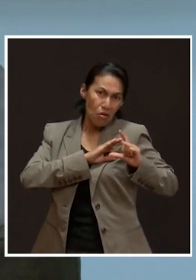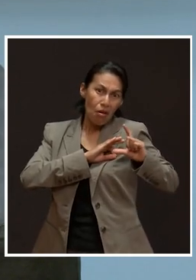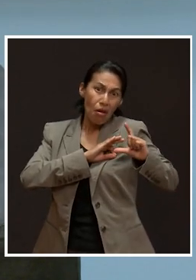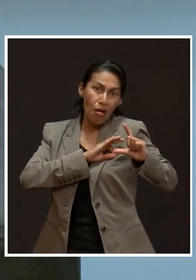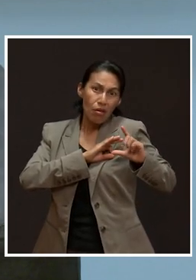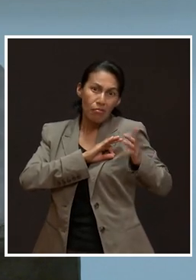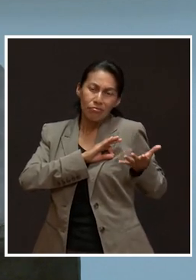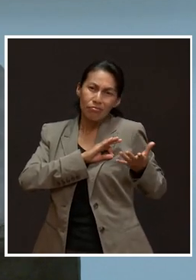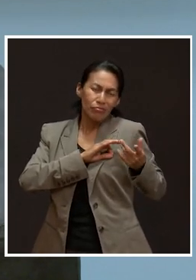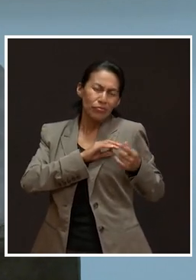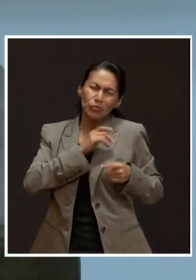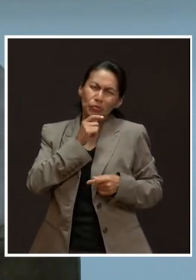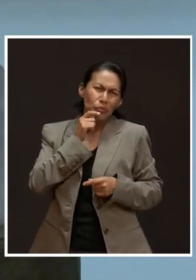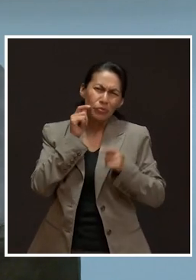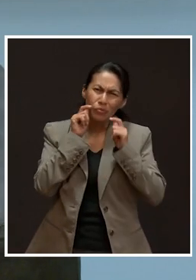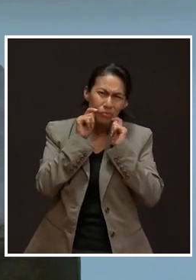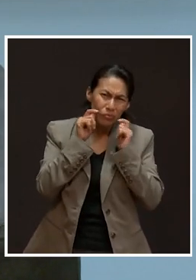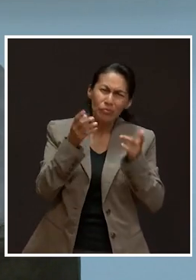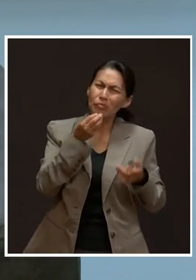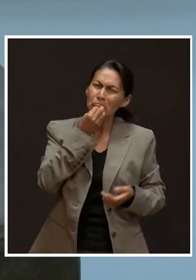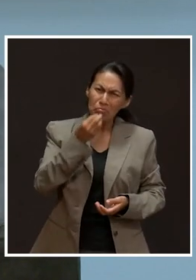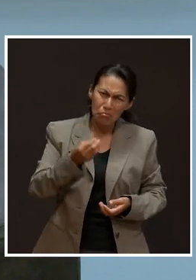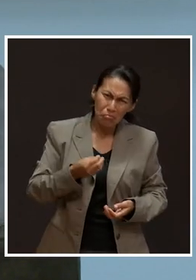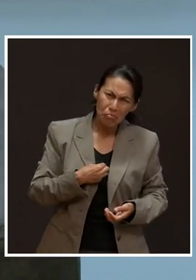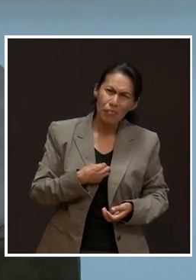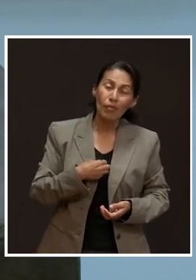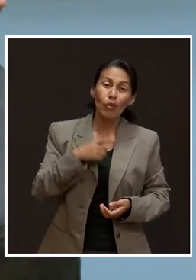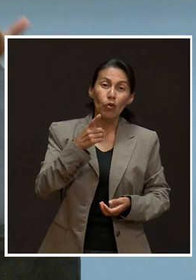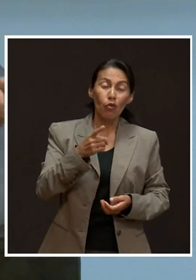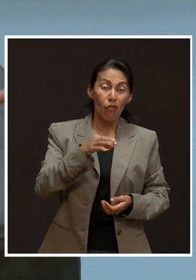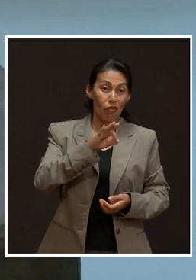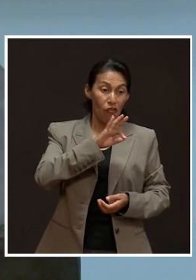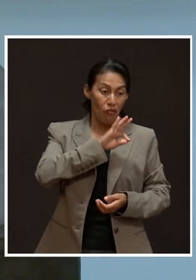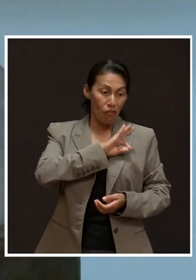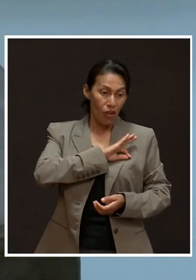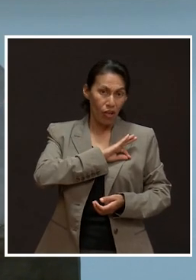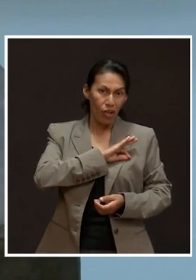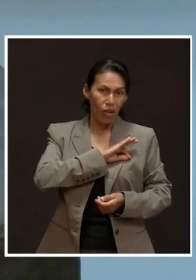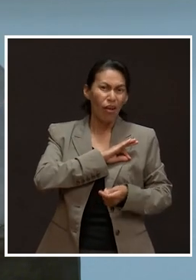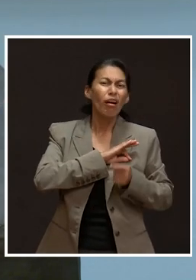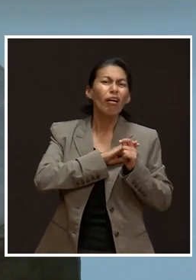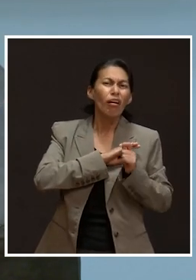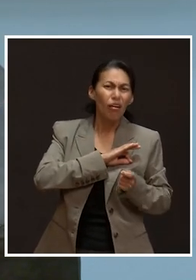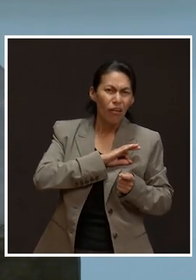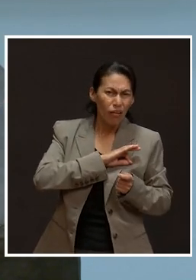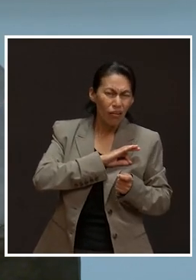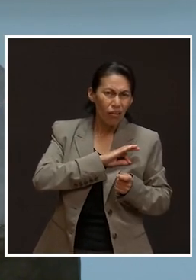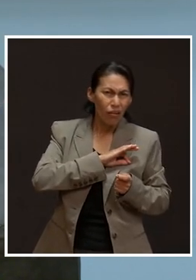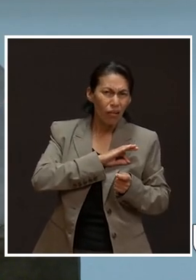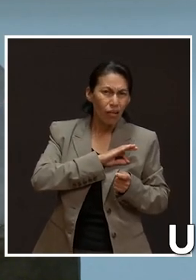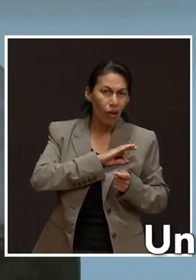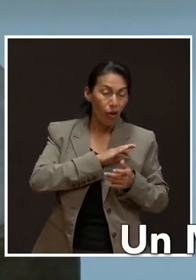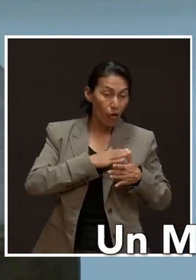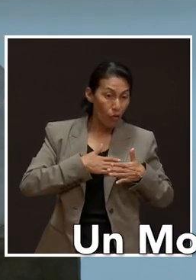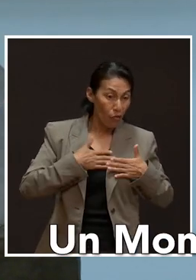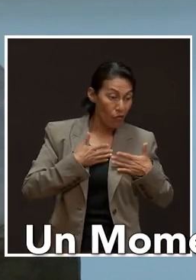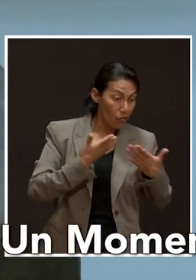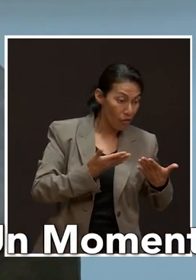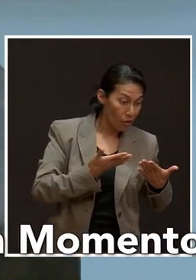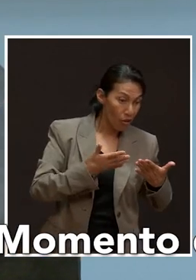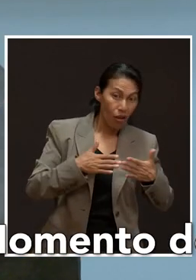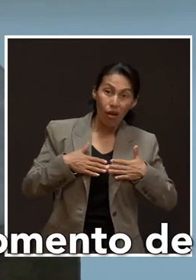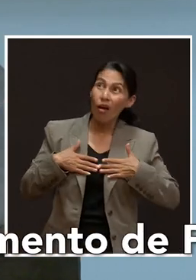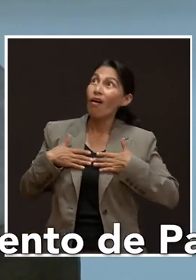medida de fe. Pero no importa si tu fe es pequeña o tu fe es grande. Lo importante es en quién has